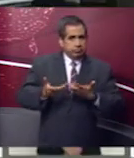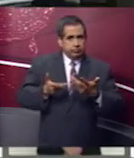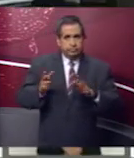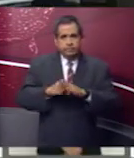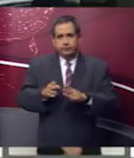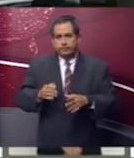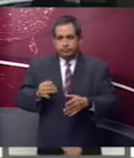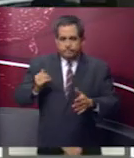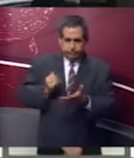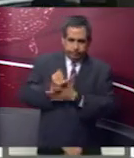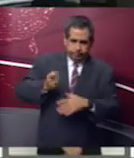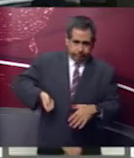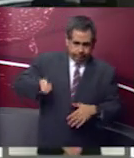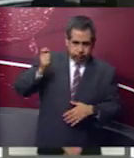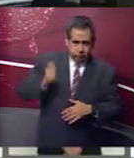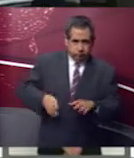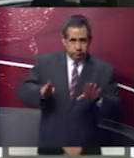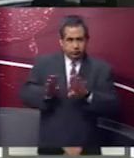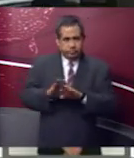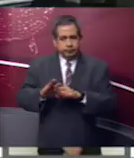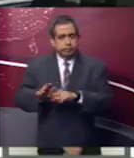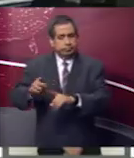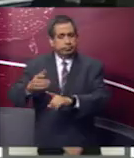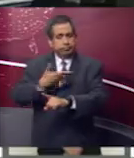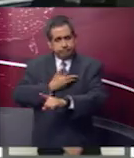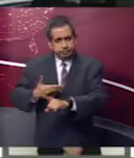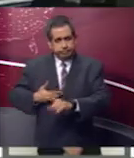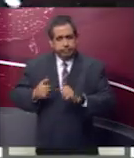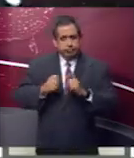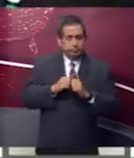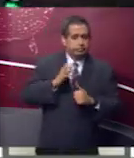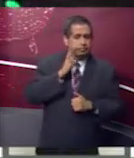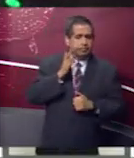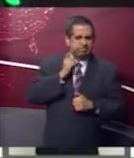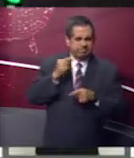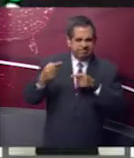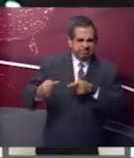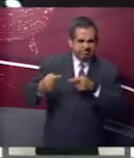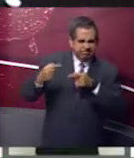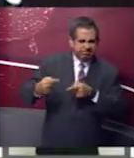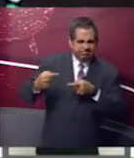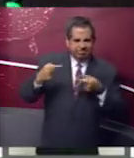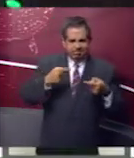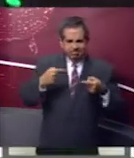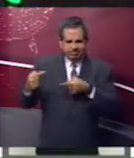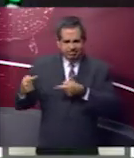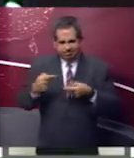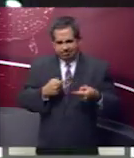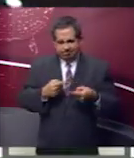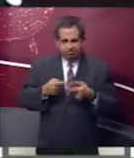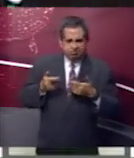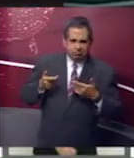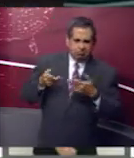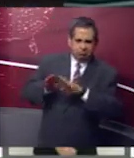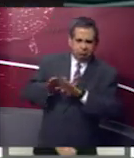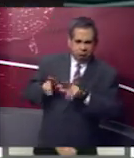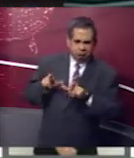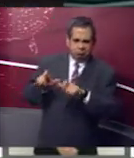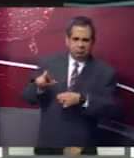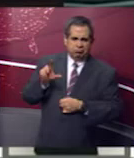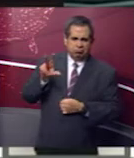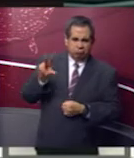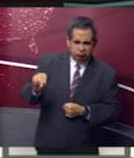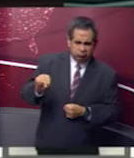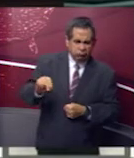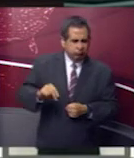donde confluyen tanto el Ejecutivo como el Legislativo se hayan tornado más complejas, tendiendo a la inmovilidad y al bloqueo antes que a la cooperación y